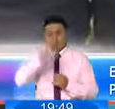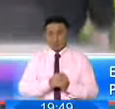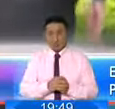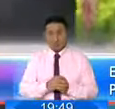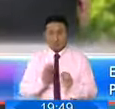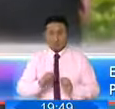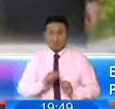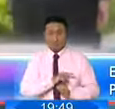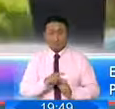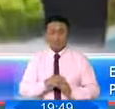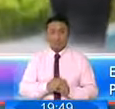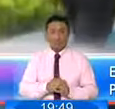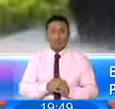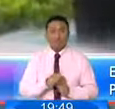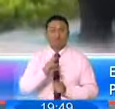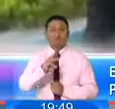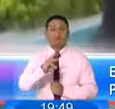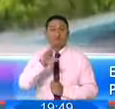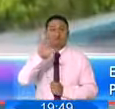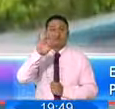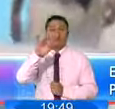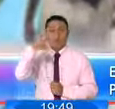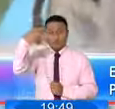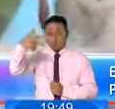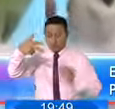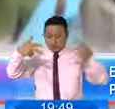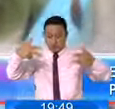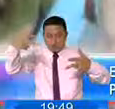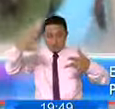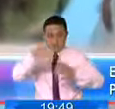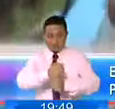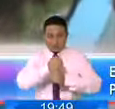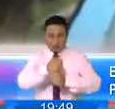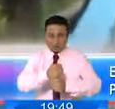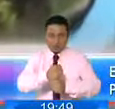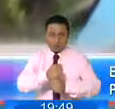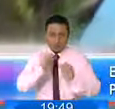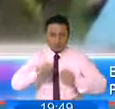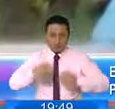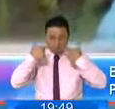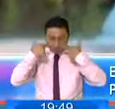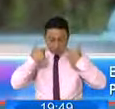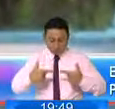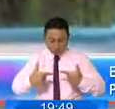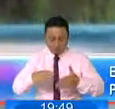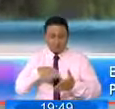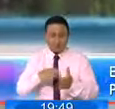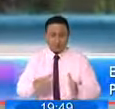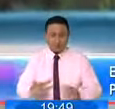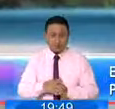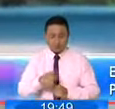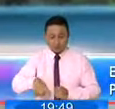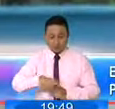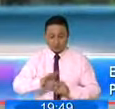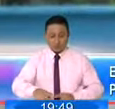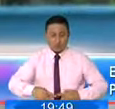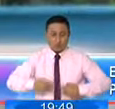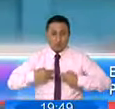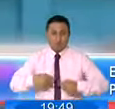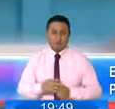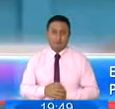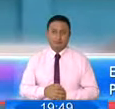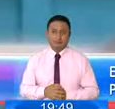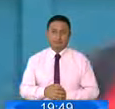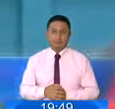ha instalado 68 cámaras de seguridad para precautelar la integridad de los estudiantes.